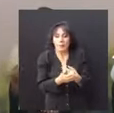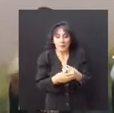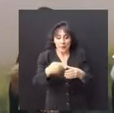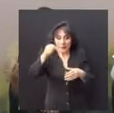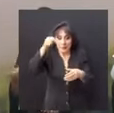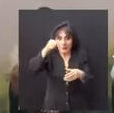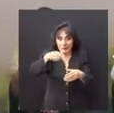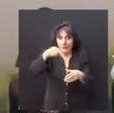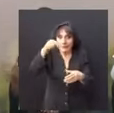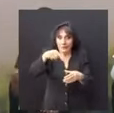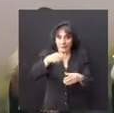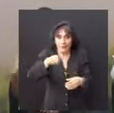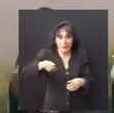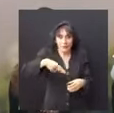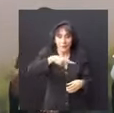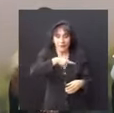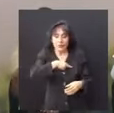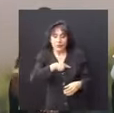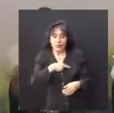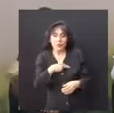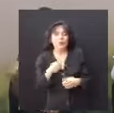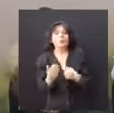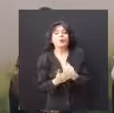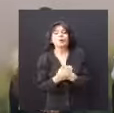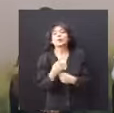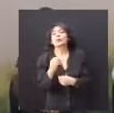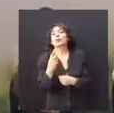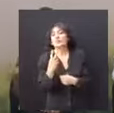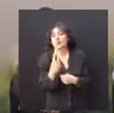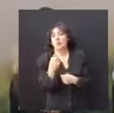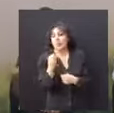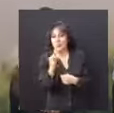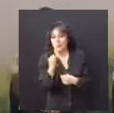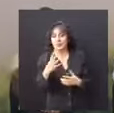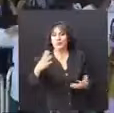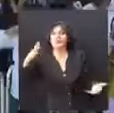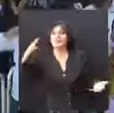Y vamos a ganar este 2 de junio.